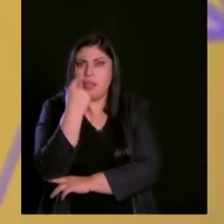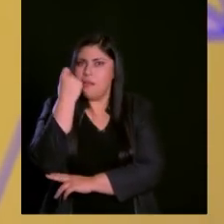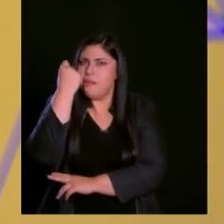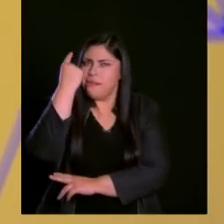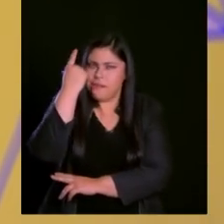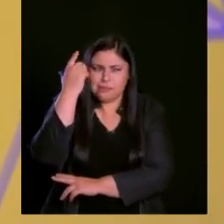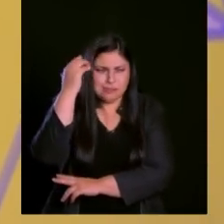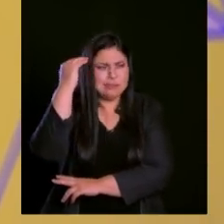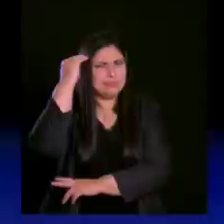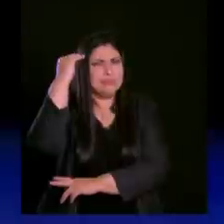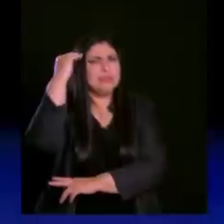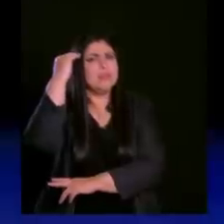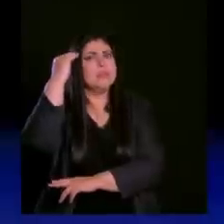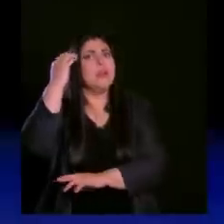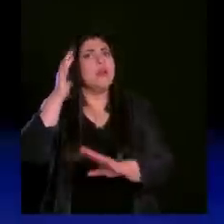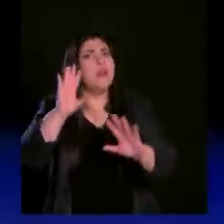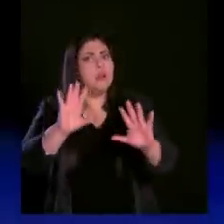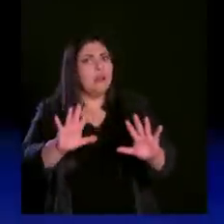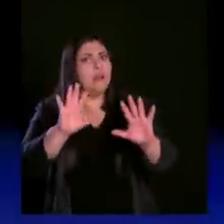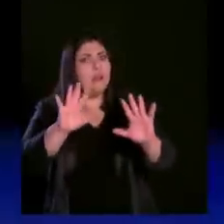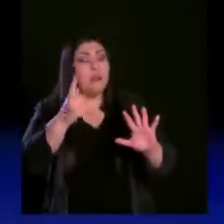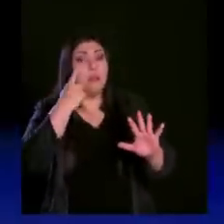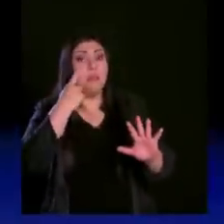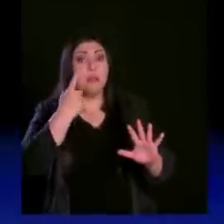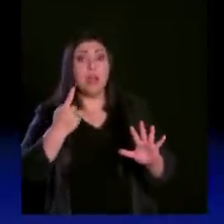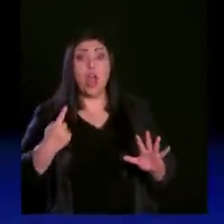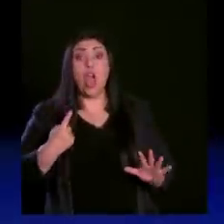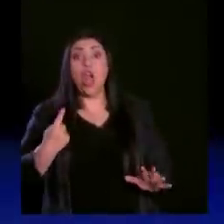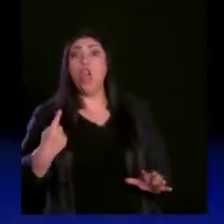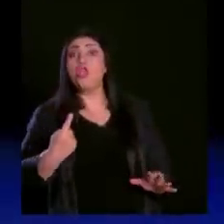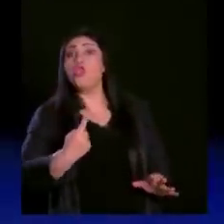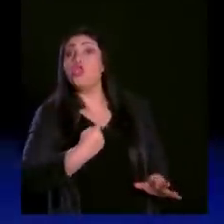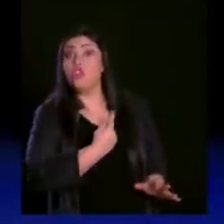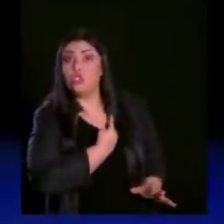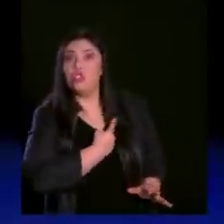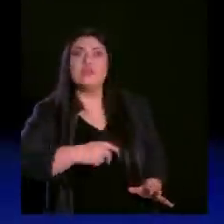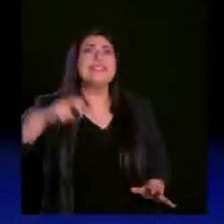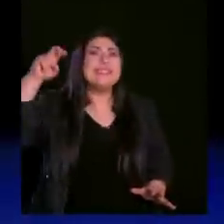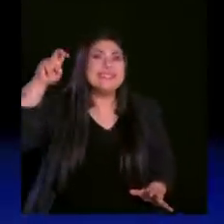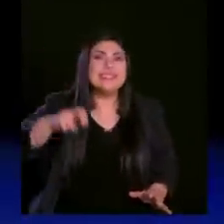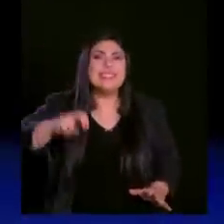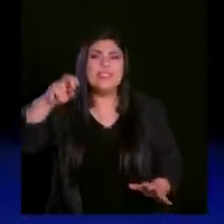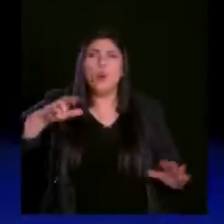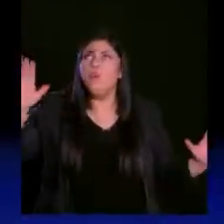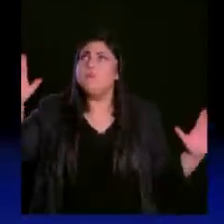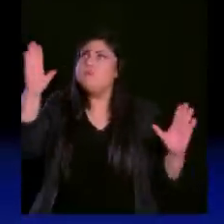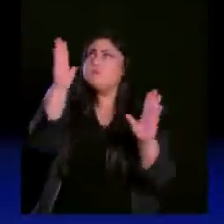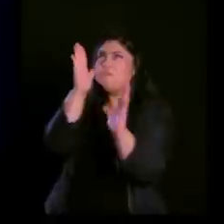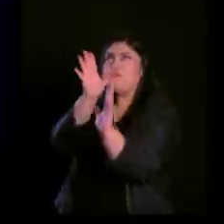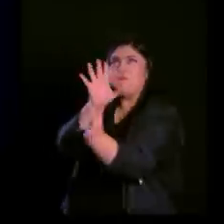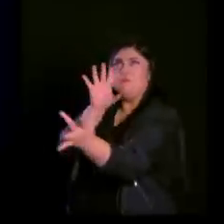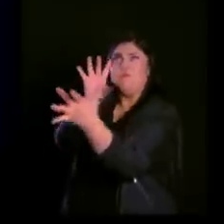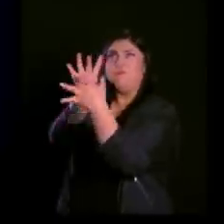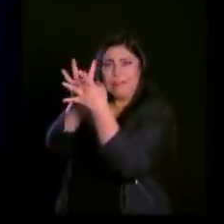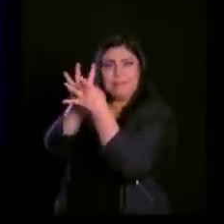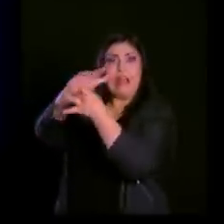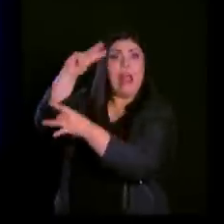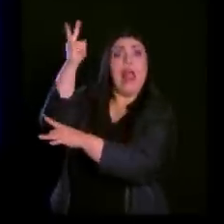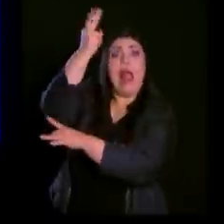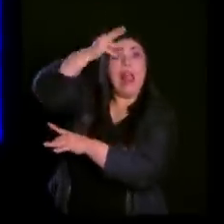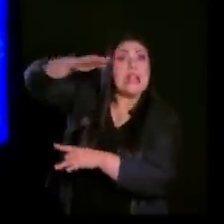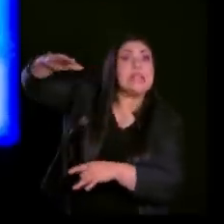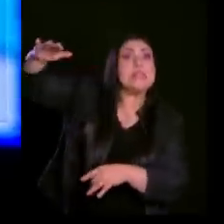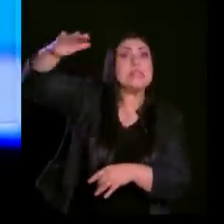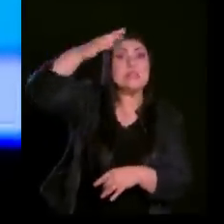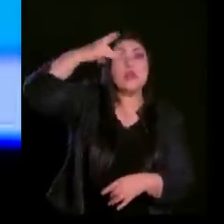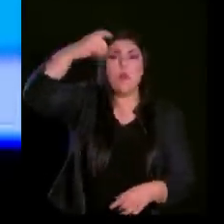reino de las tinieblas es que no solo estamos en medio sino nosotros necesitamos alinearnos al reino de Dios una vida